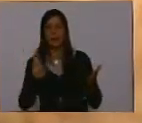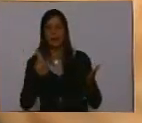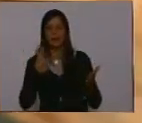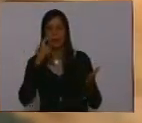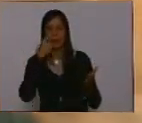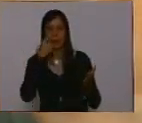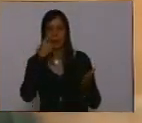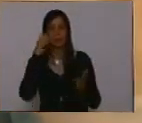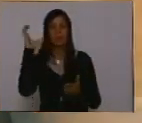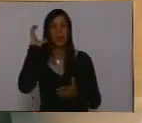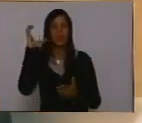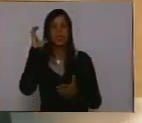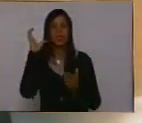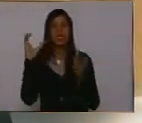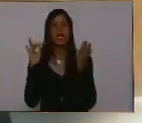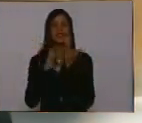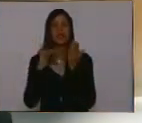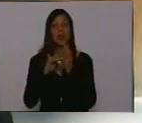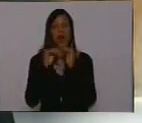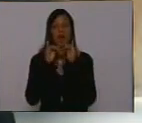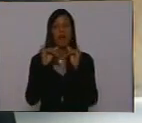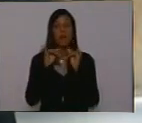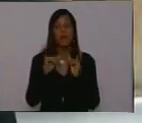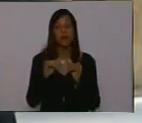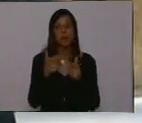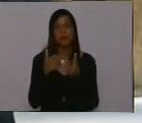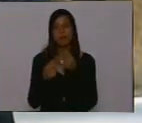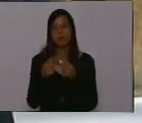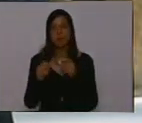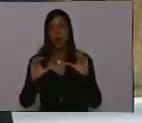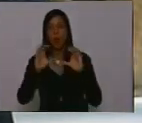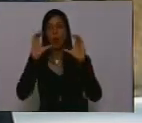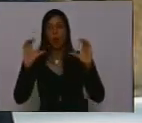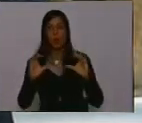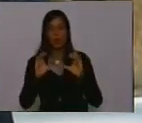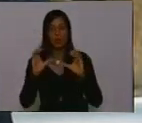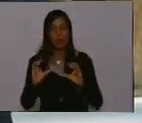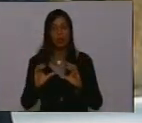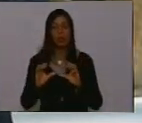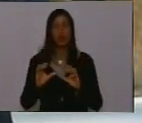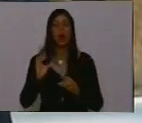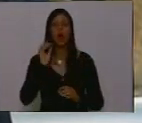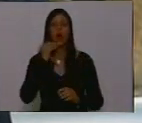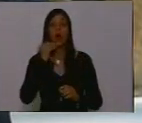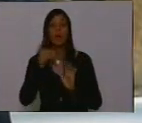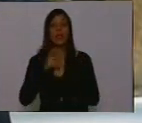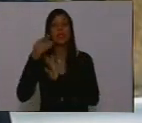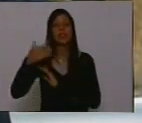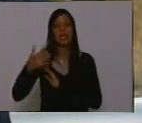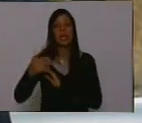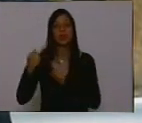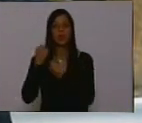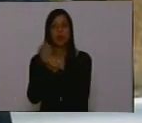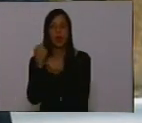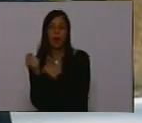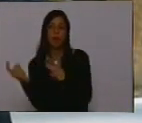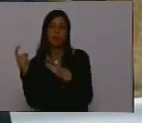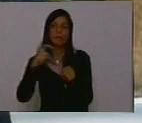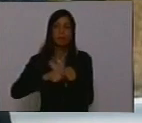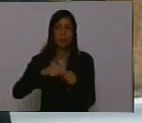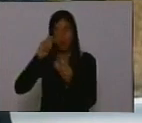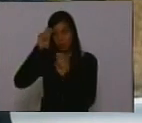de las tecnologías de información, el derecho a un trabajo digno y liberador de